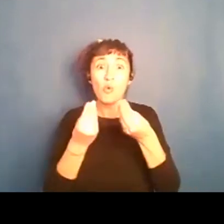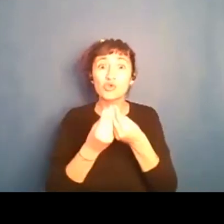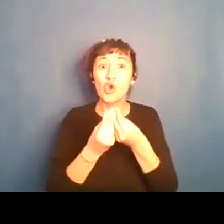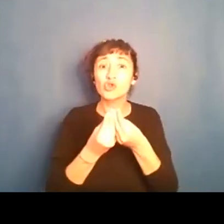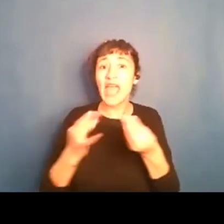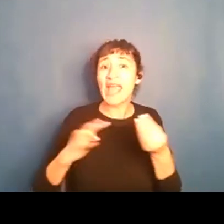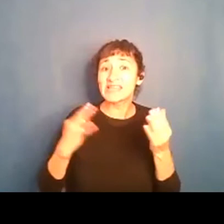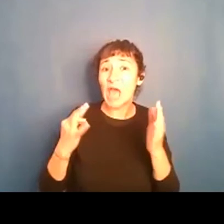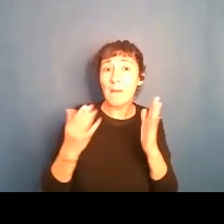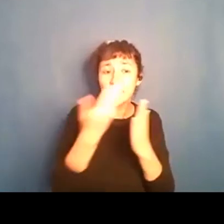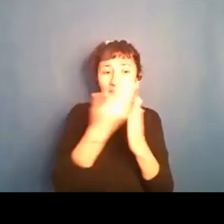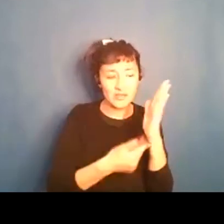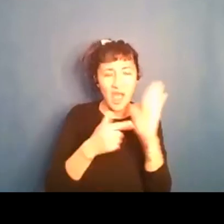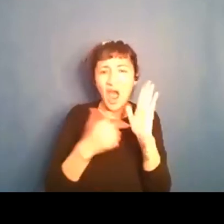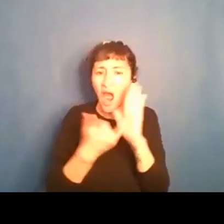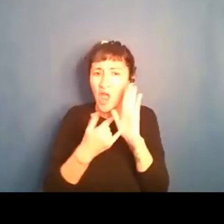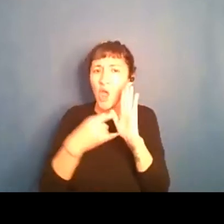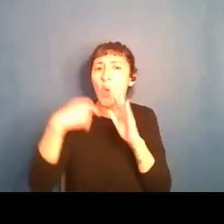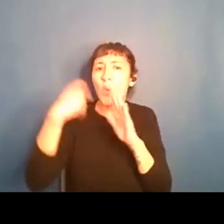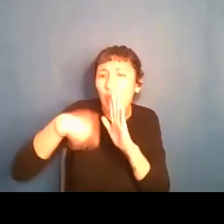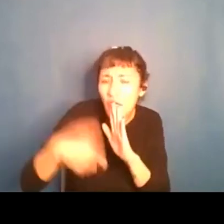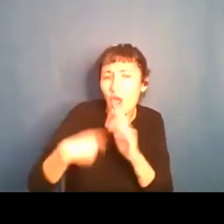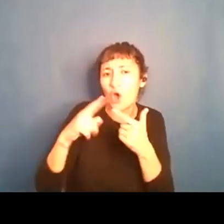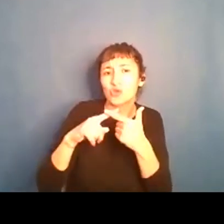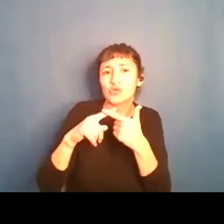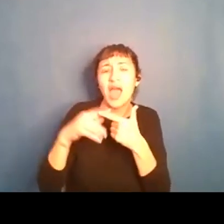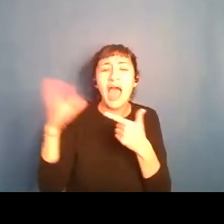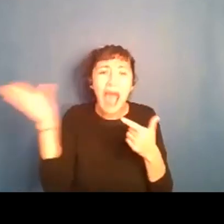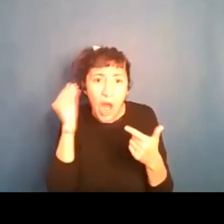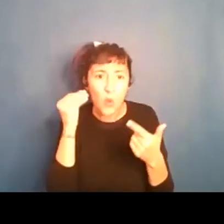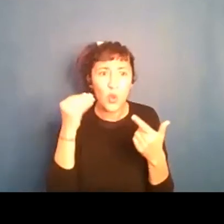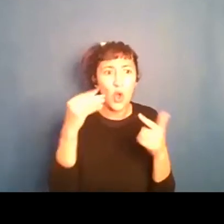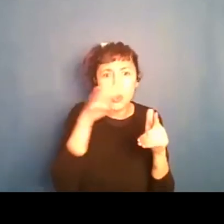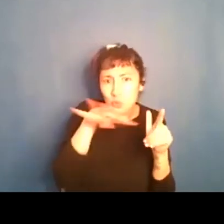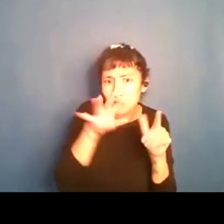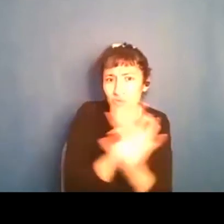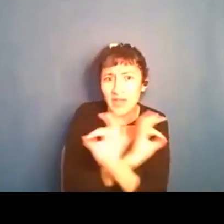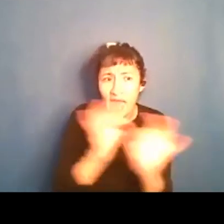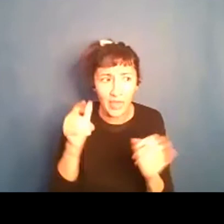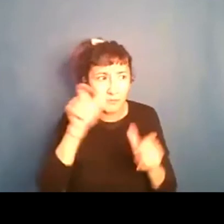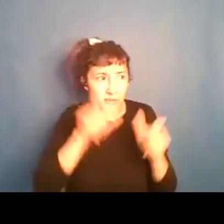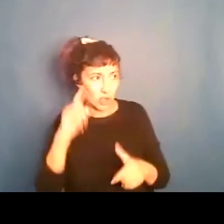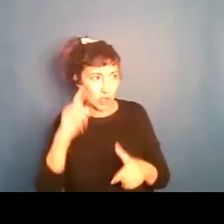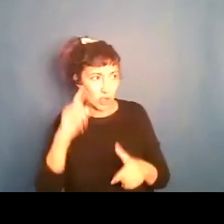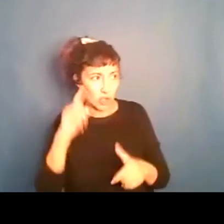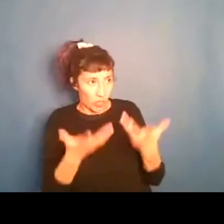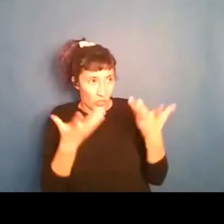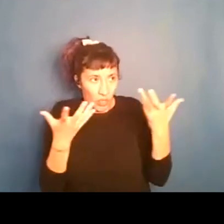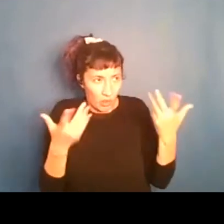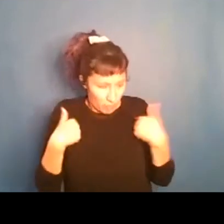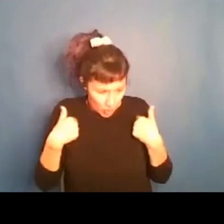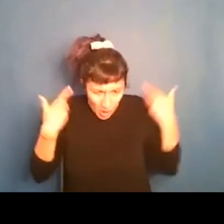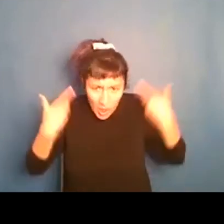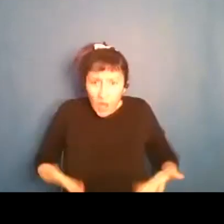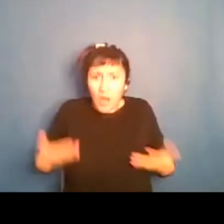con audio, sin subtítulos, sin nada, y las personas sordas está plenamente capacitada, es idóneo para